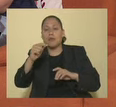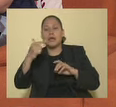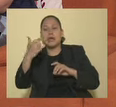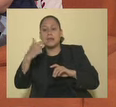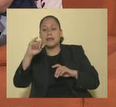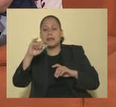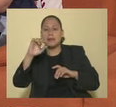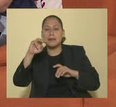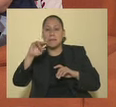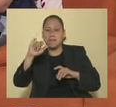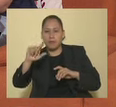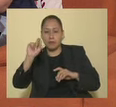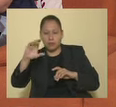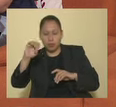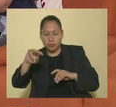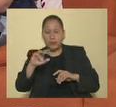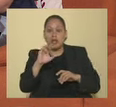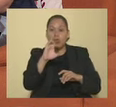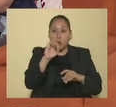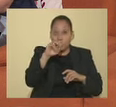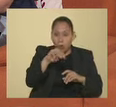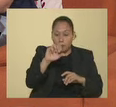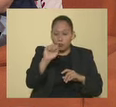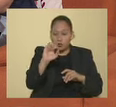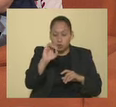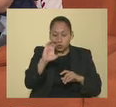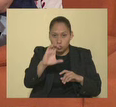comsocindepedi@gmail.com. Se los repito,